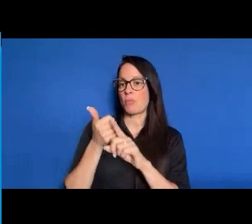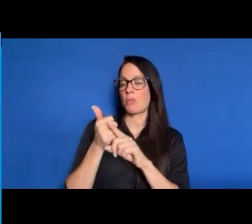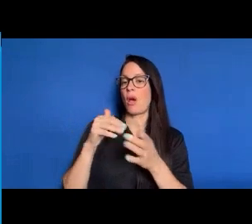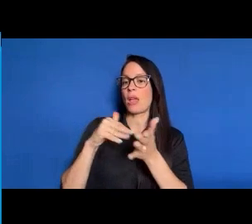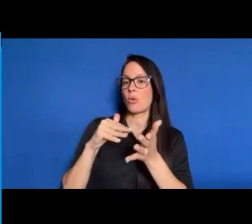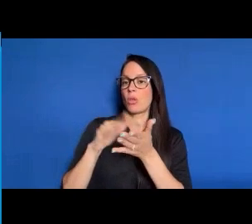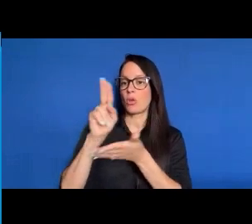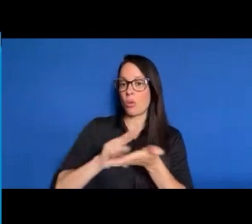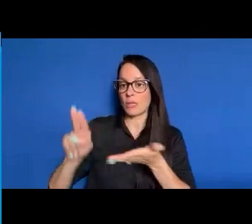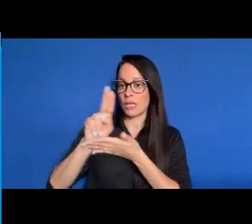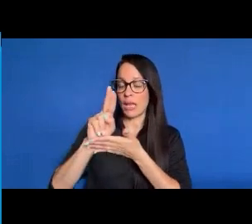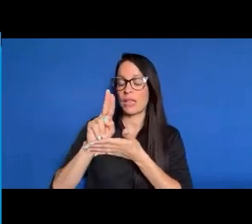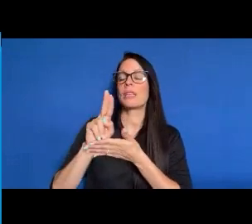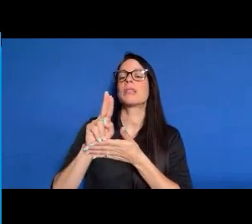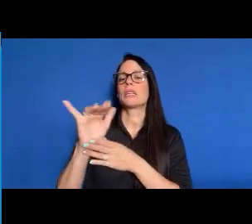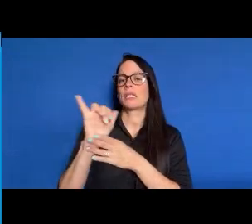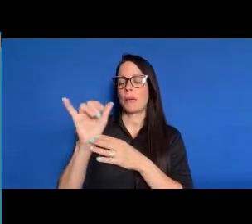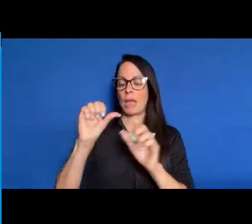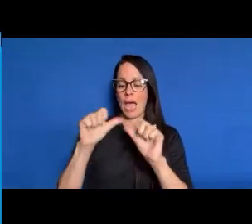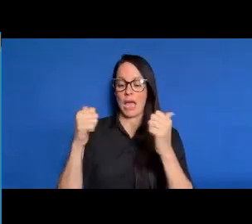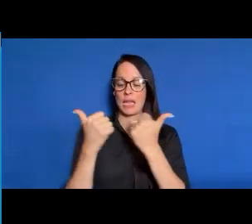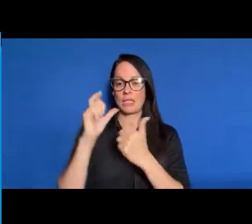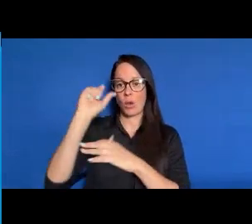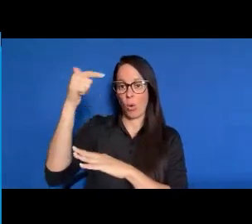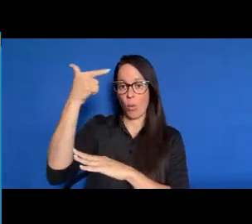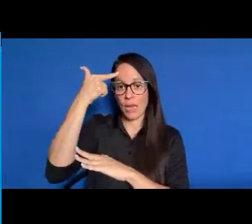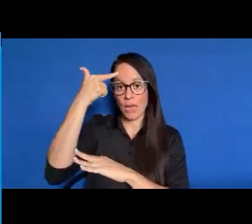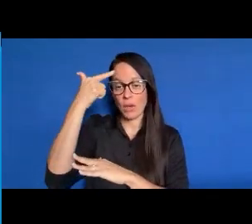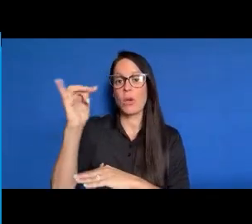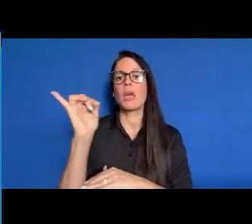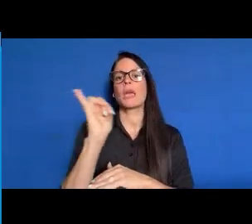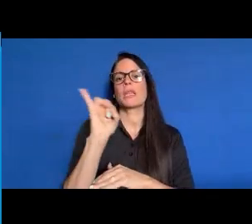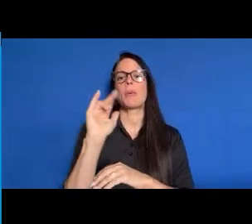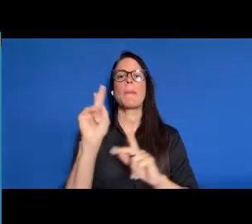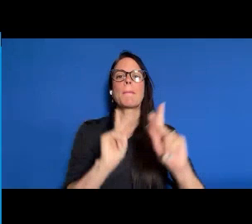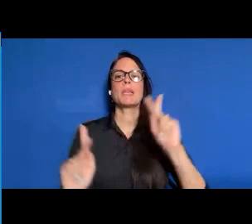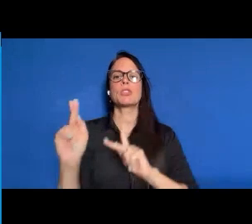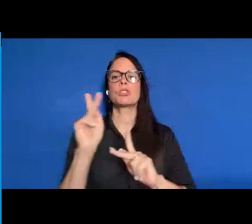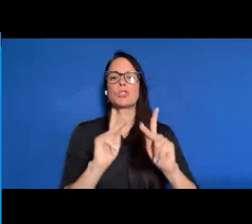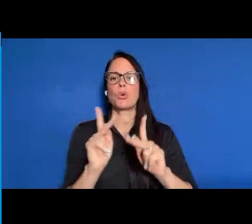entidades de agencias gubernamentales y sobre personas que consumen sustancias.